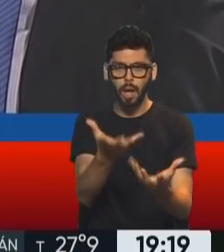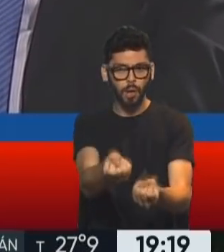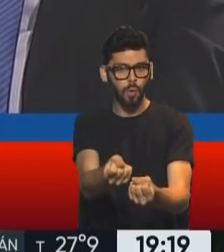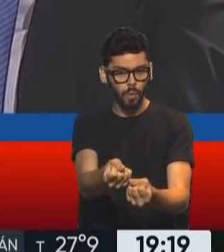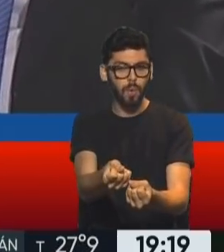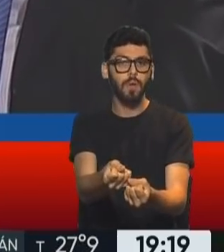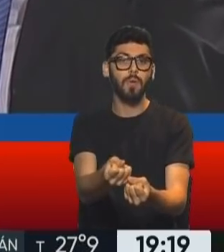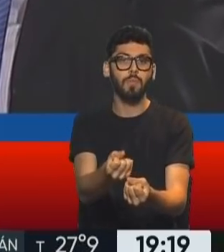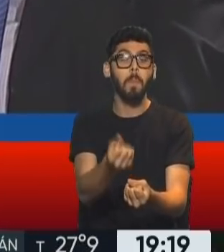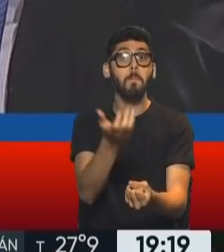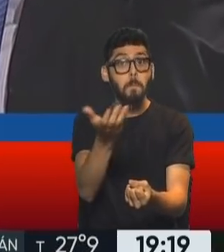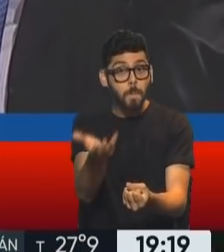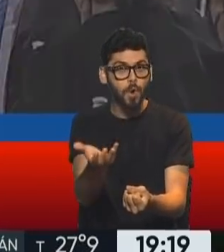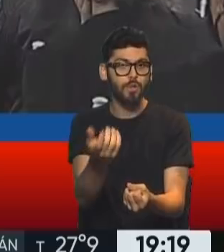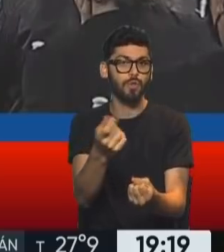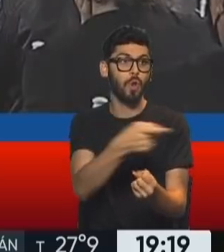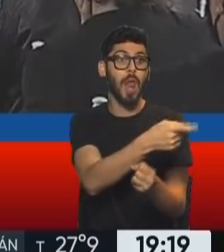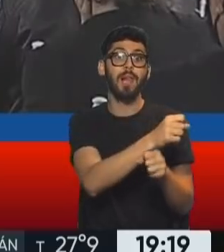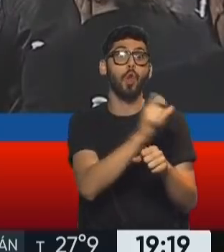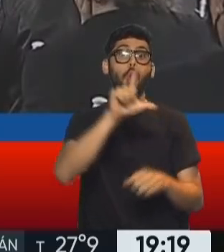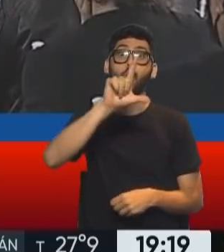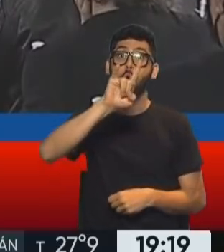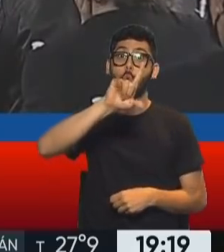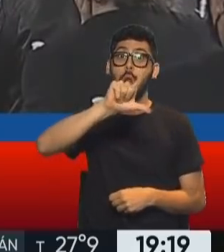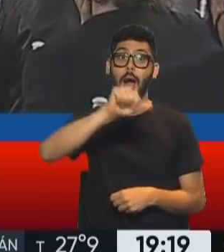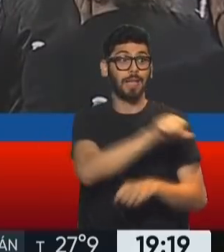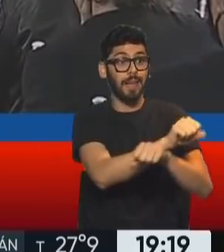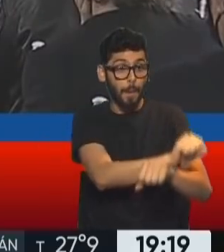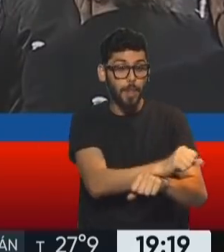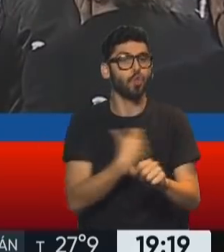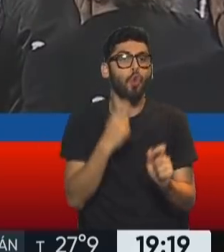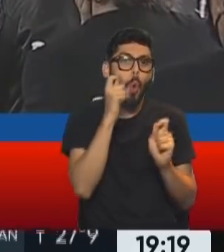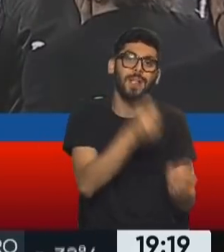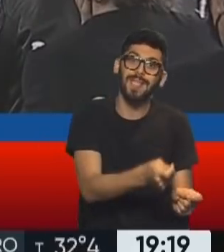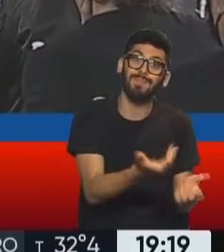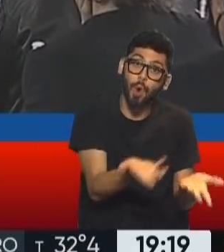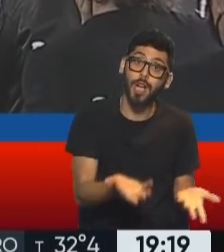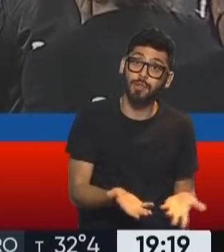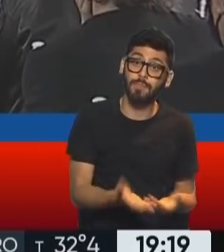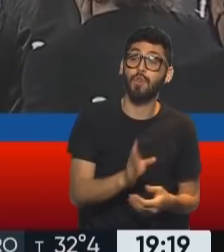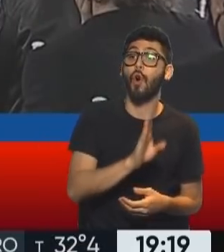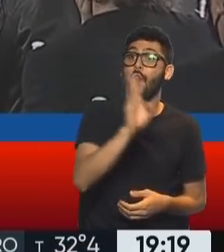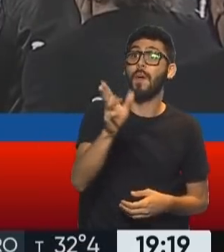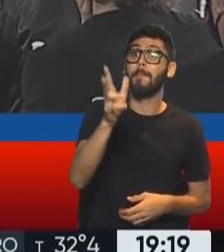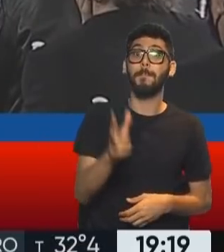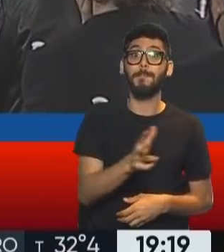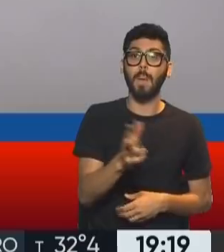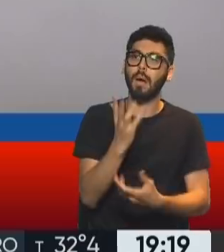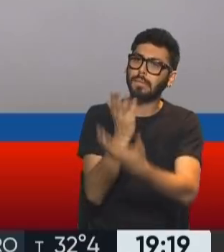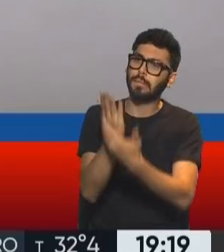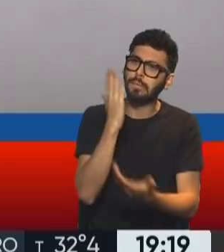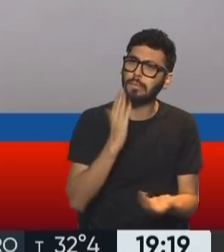Por eso lo visité a Lula estando preso. Y por eso lo fui a ver al Papa para pedir por Lula.